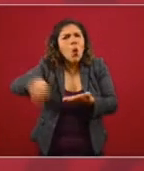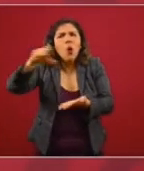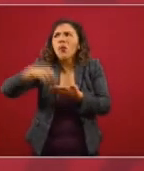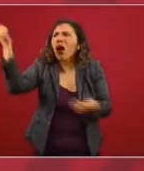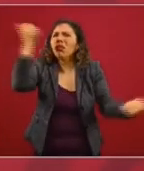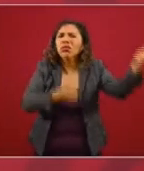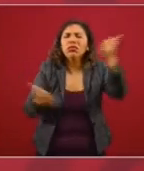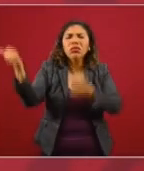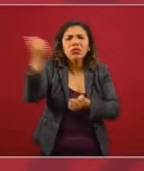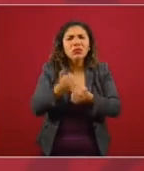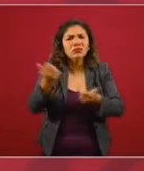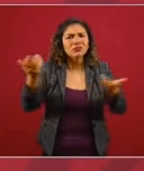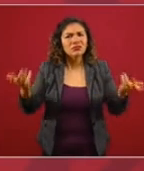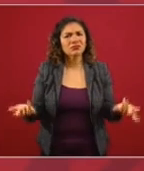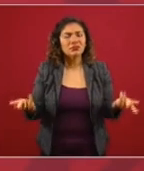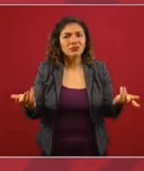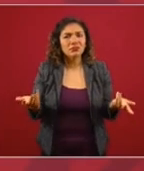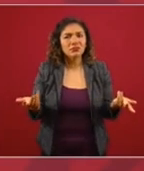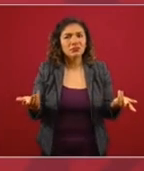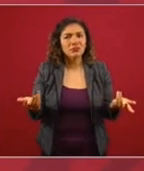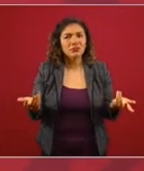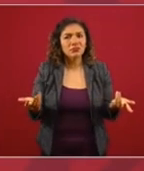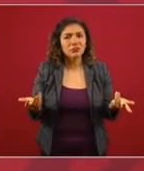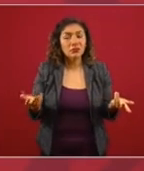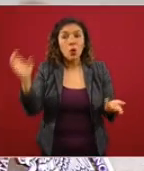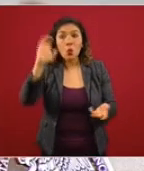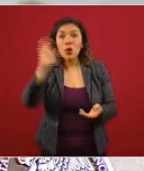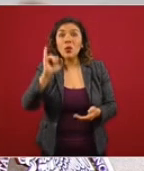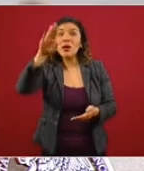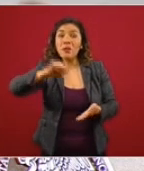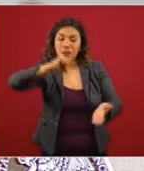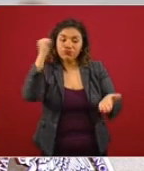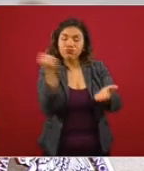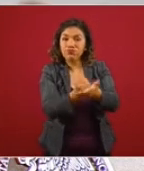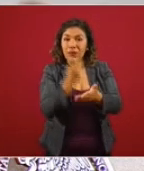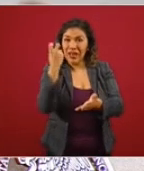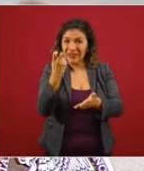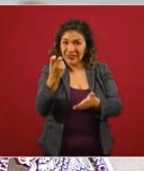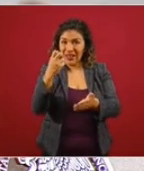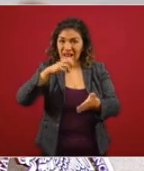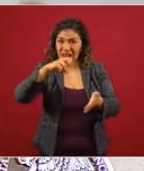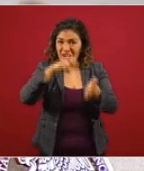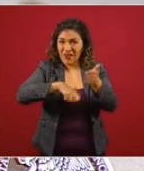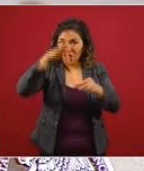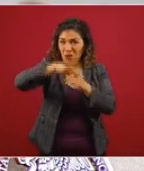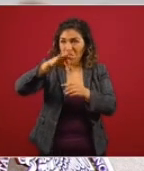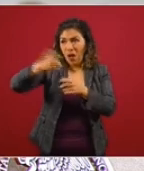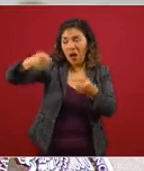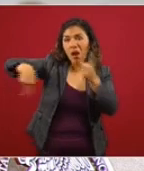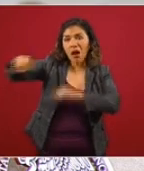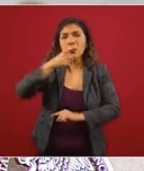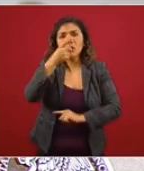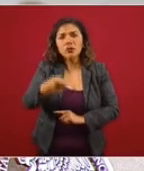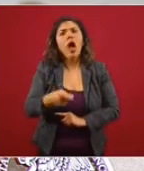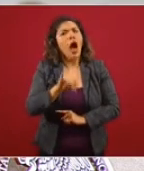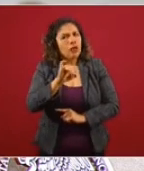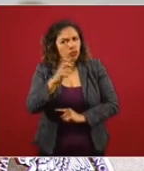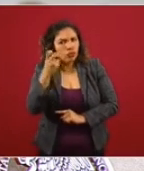¿Y qué nos dijeron cuando se iba a aprobar esa reforma energética? Que nos